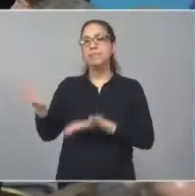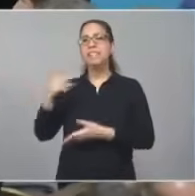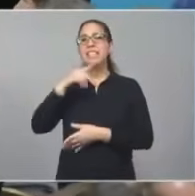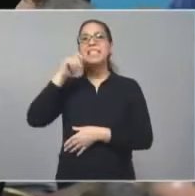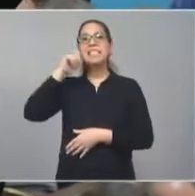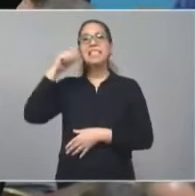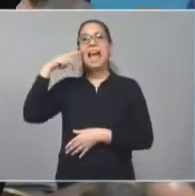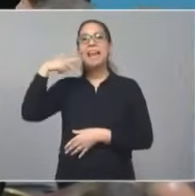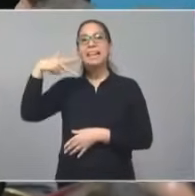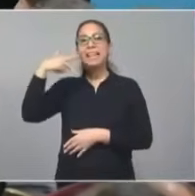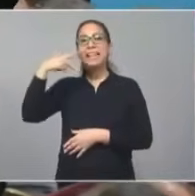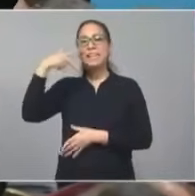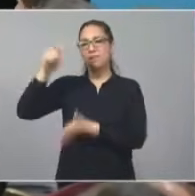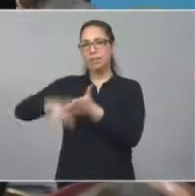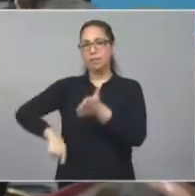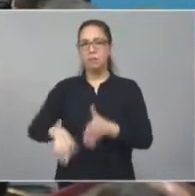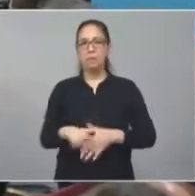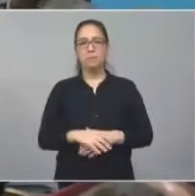Giannini.